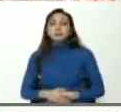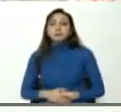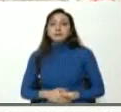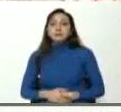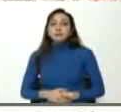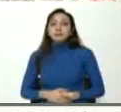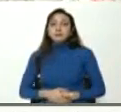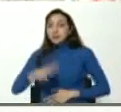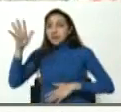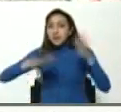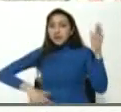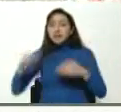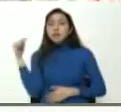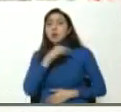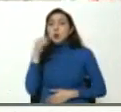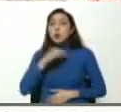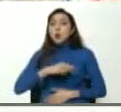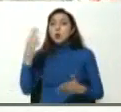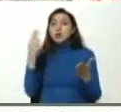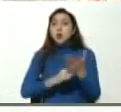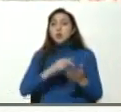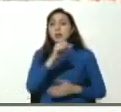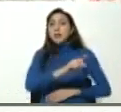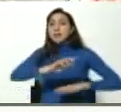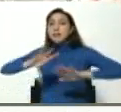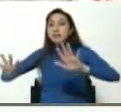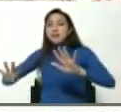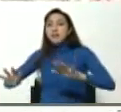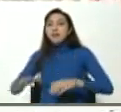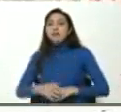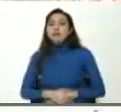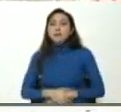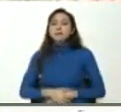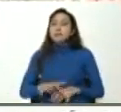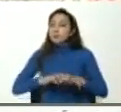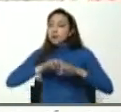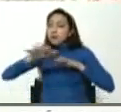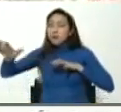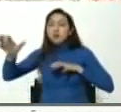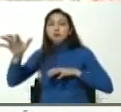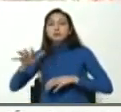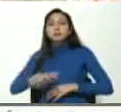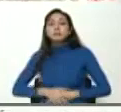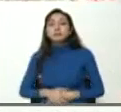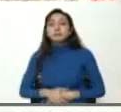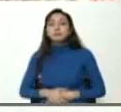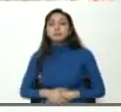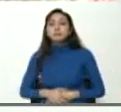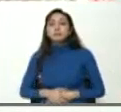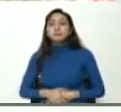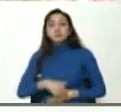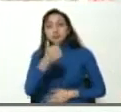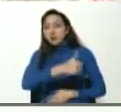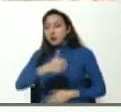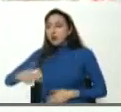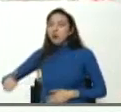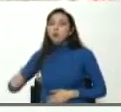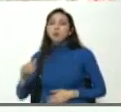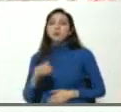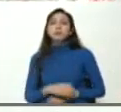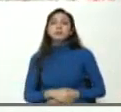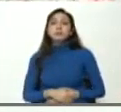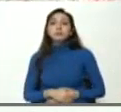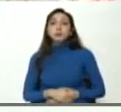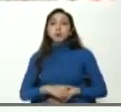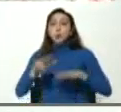el 15 de octubre del 2017 por paliza por paliza luego